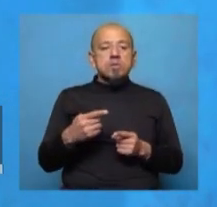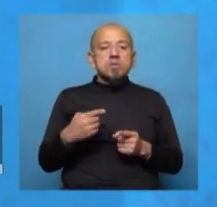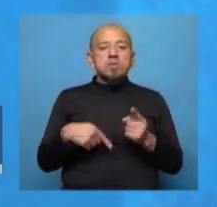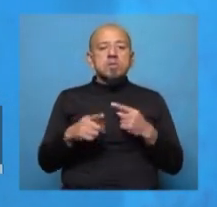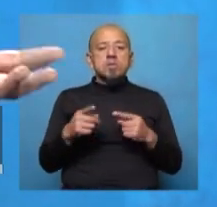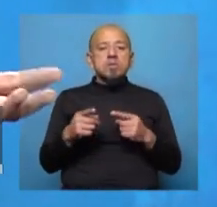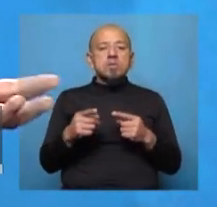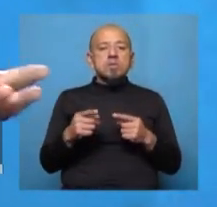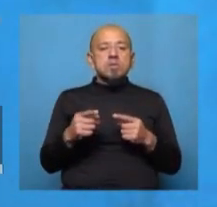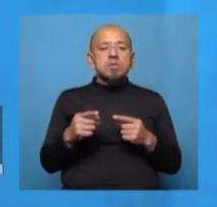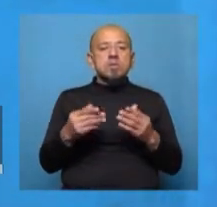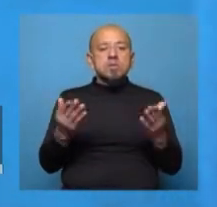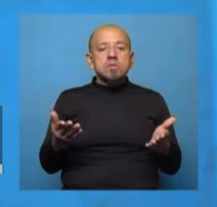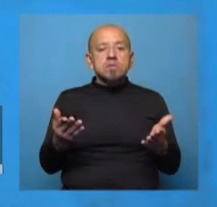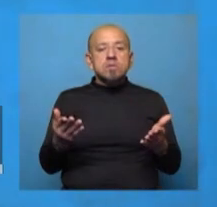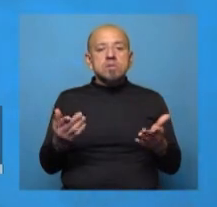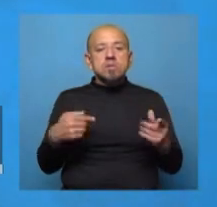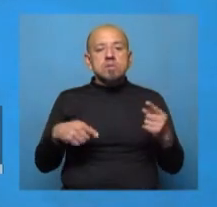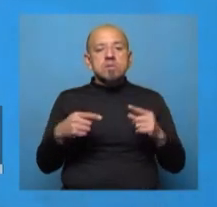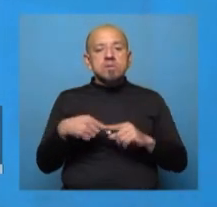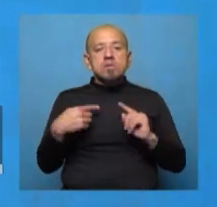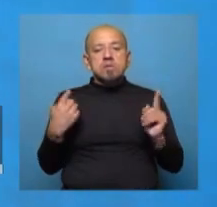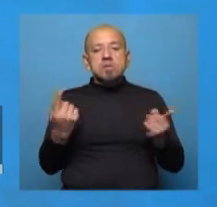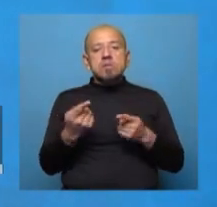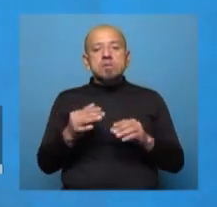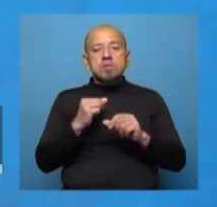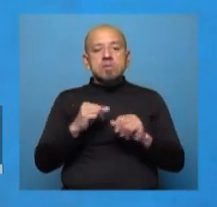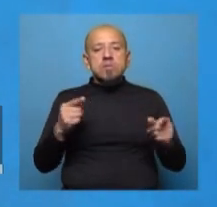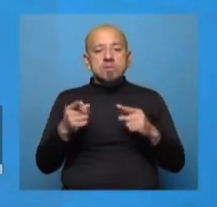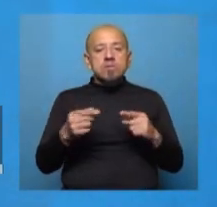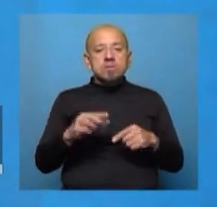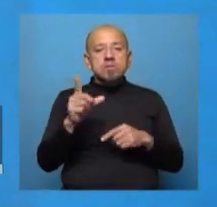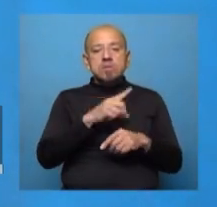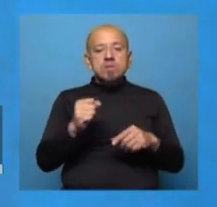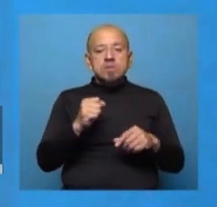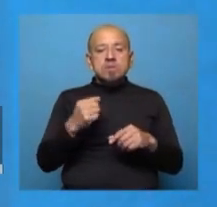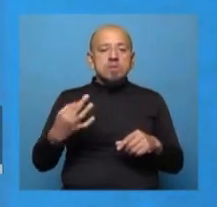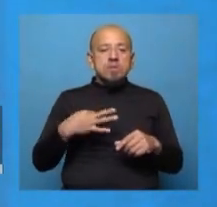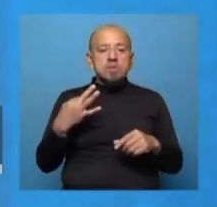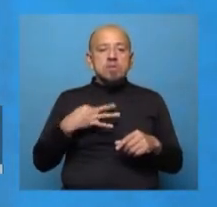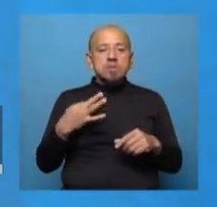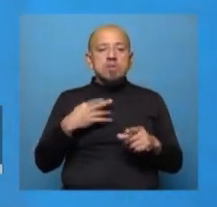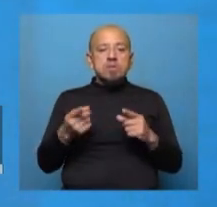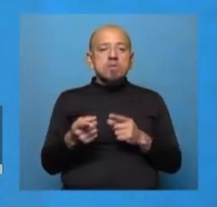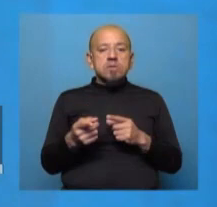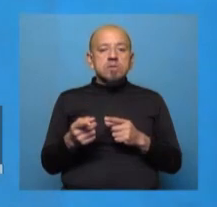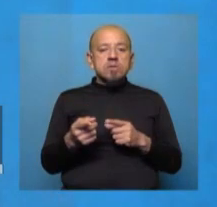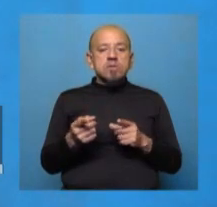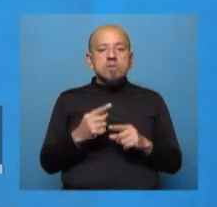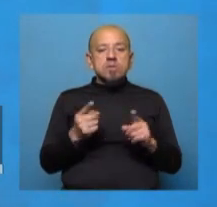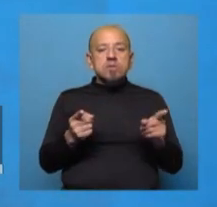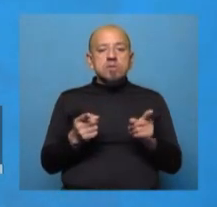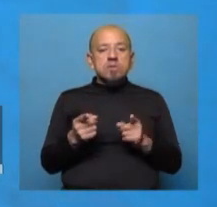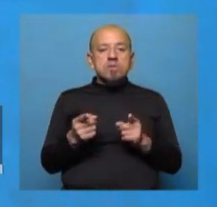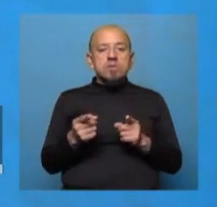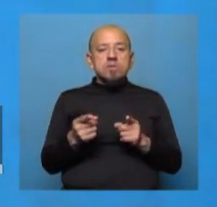actores y involucrados en lo que puede ser la celebración de los 100 años que no se va a remitir Solo que no se debiera remitir